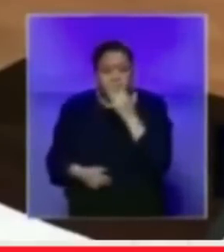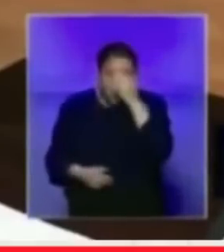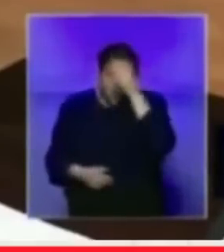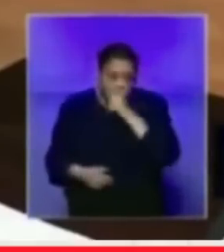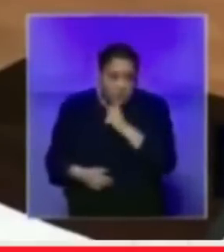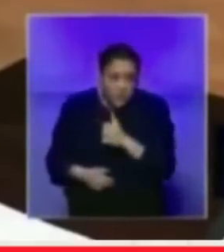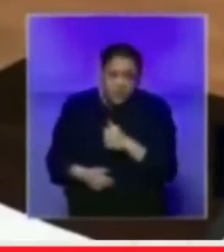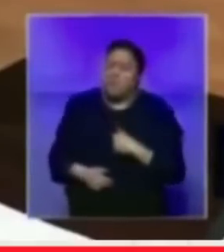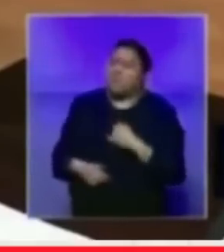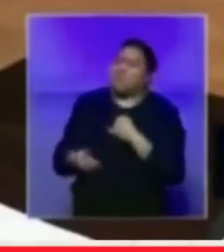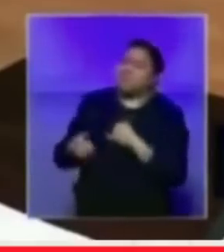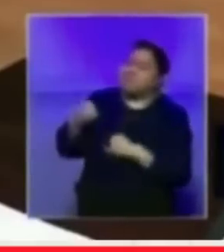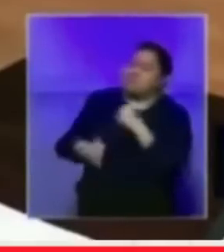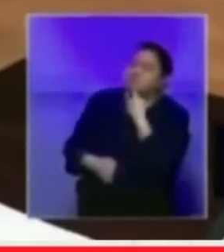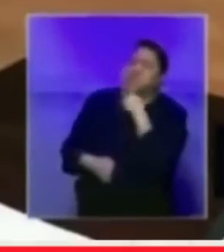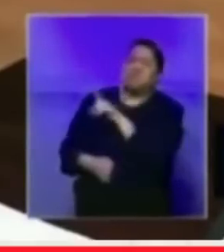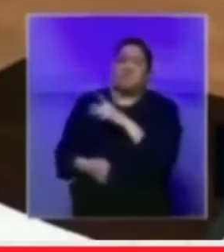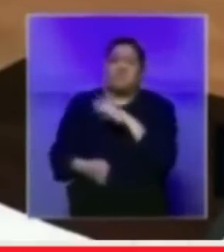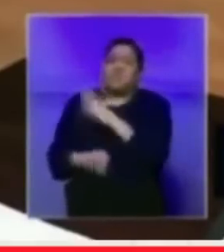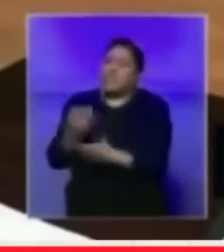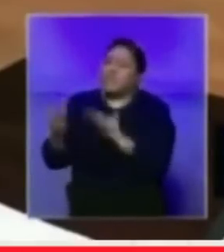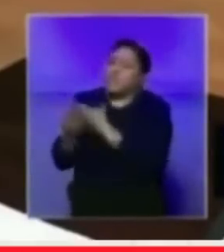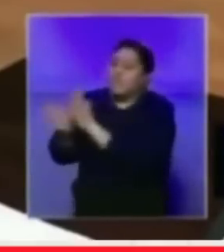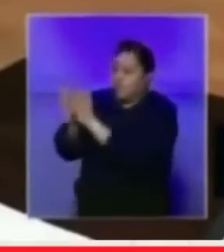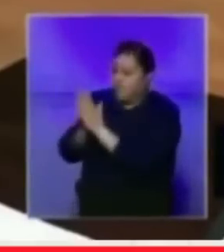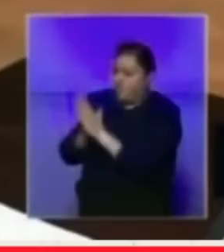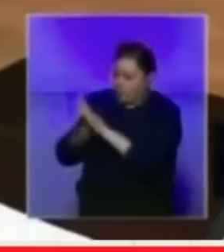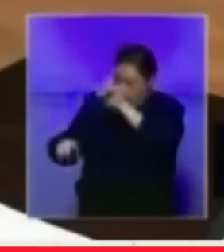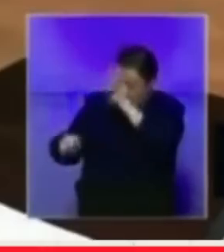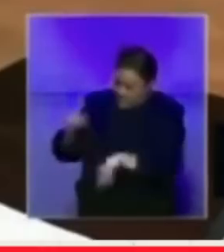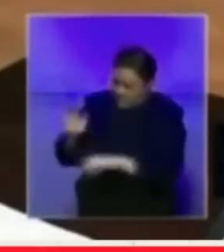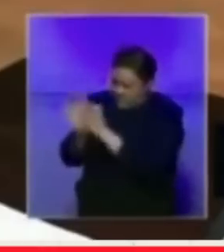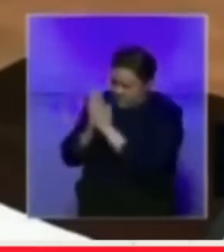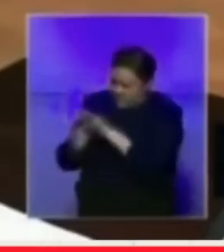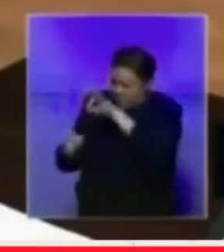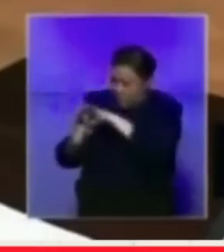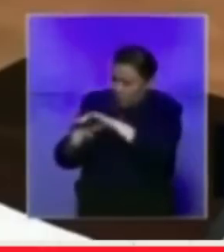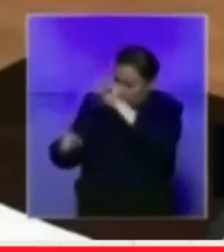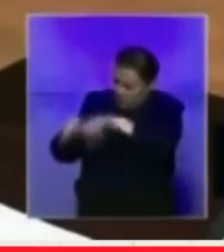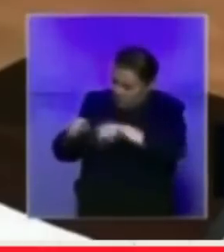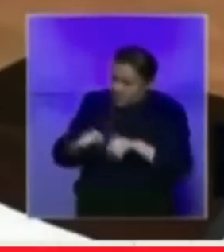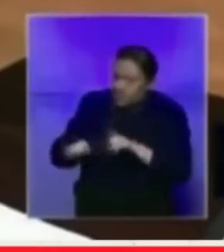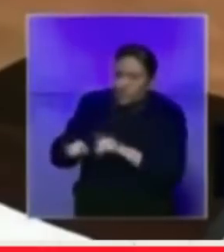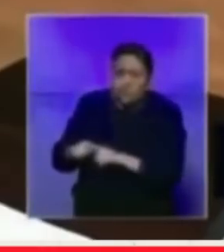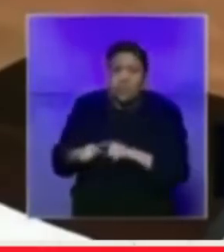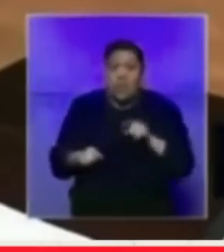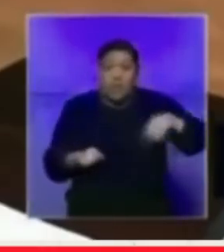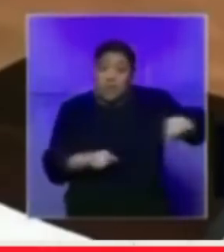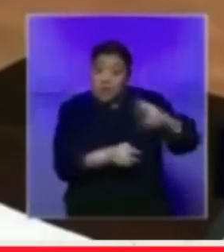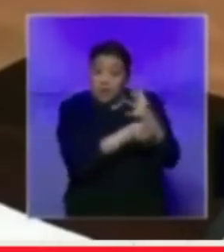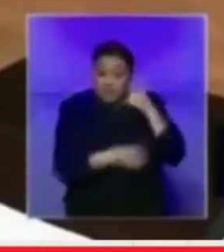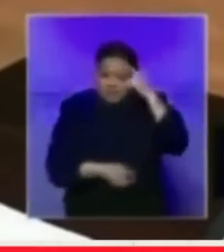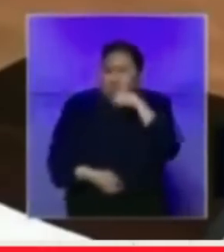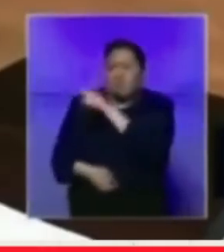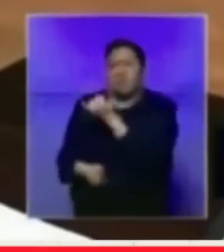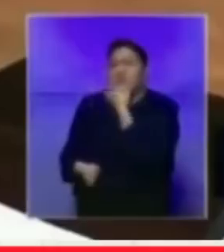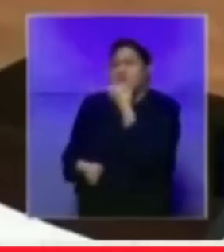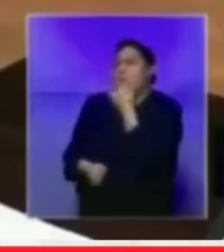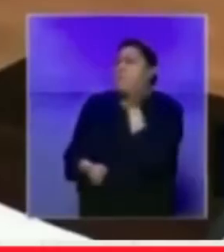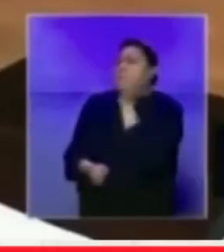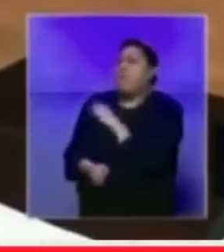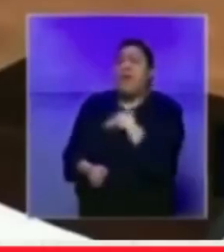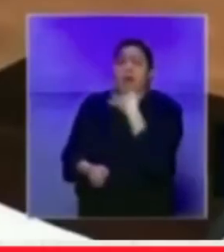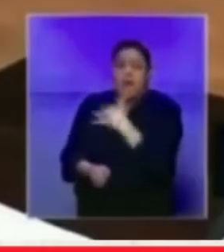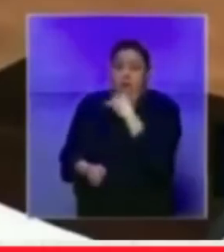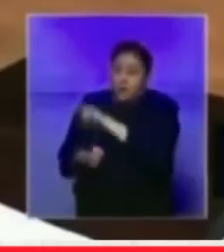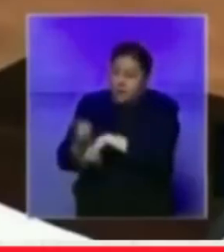cómputo distrital, en los que se solicitó la nulidad de la votación recibida en las casillas por considerar que hubo irregularidades de la